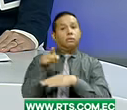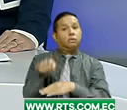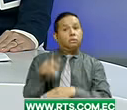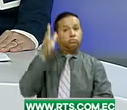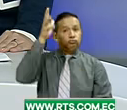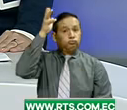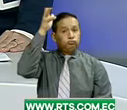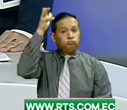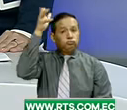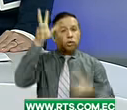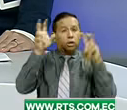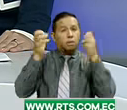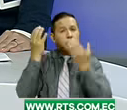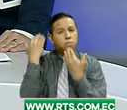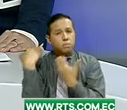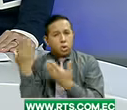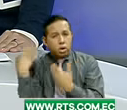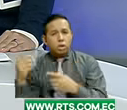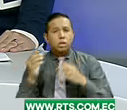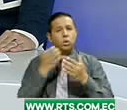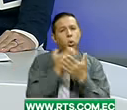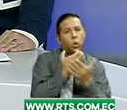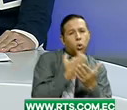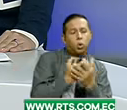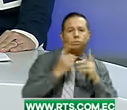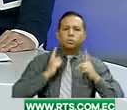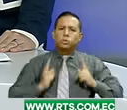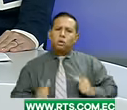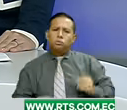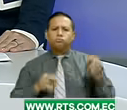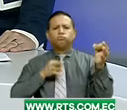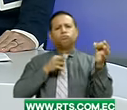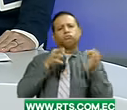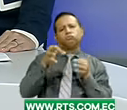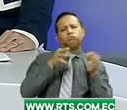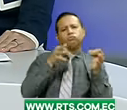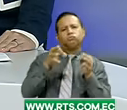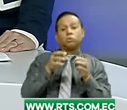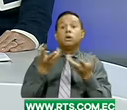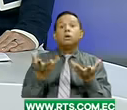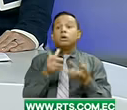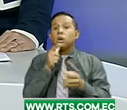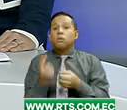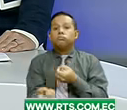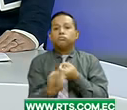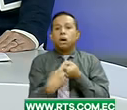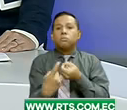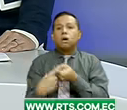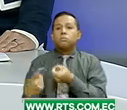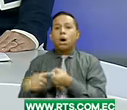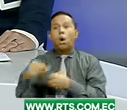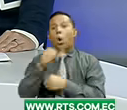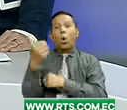políticos, económicos y de salud. El evento del cambio de mando contó con la presencia de varios jefes de Estado del mundo.